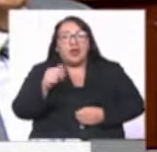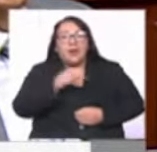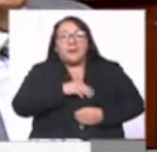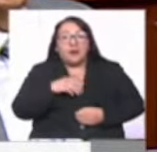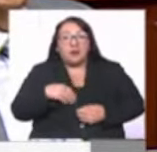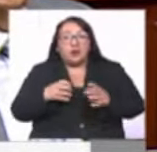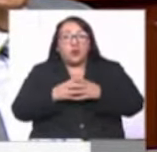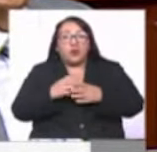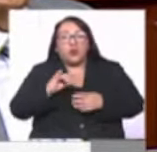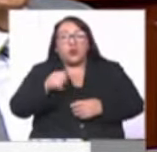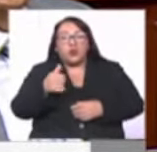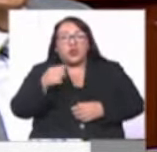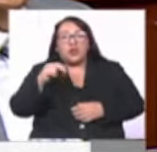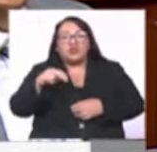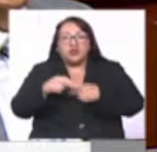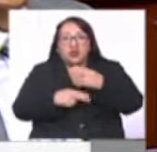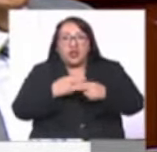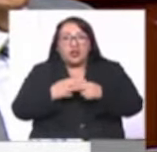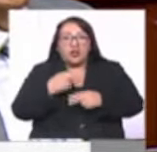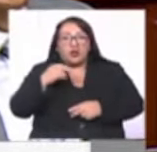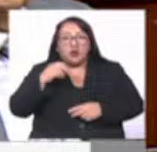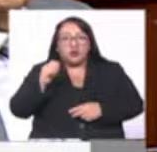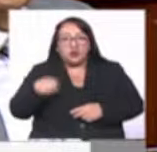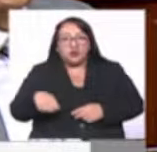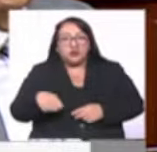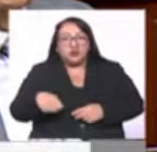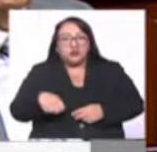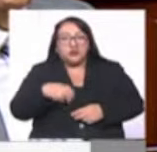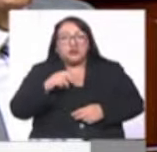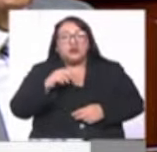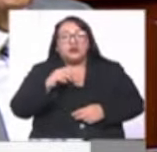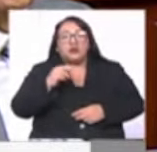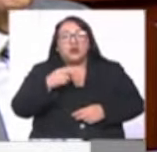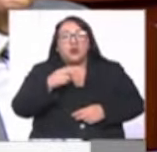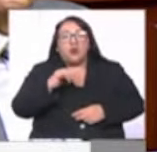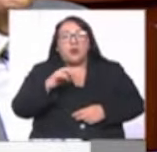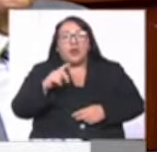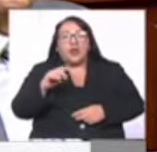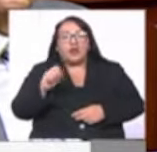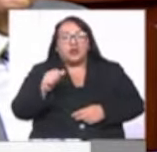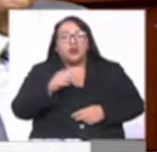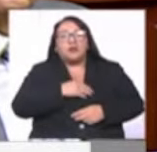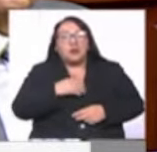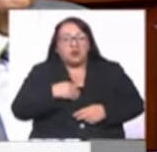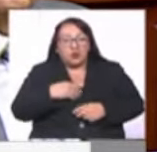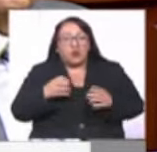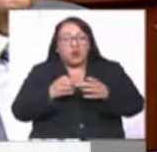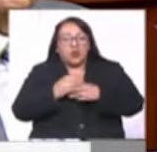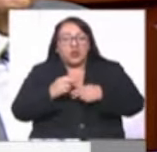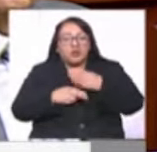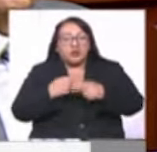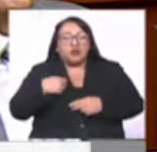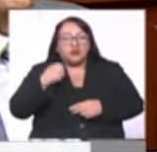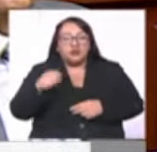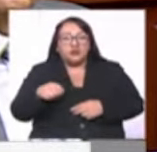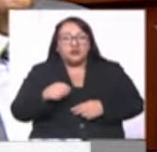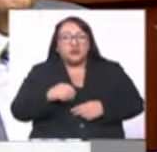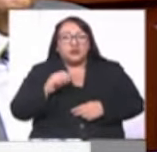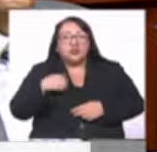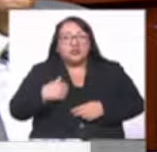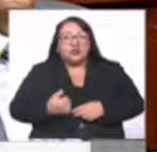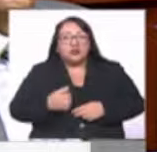miembro de la junta Nacional de justicia contra el señor Antonio Humberto de las abrantes como miembro de la junta Nacional de justicia contra la